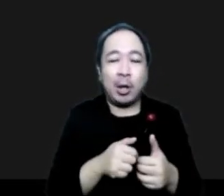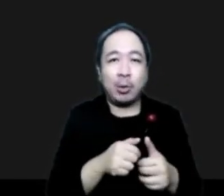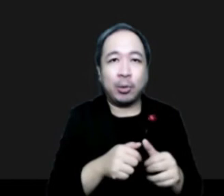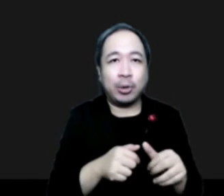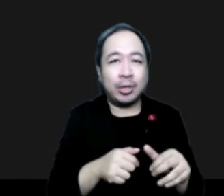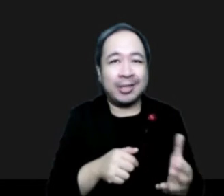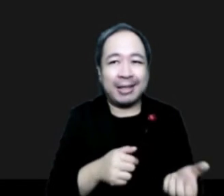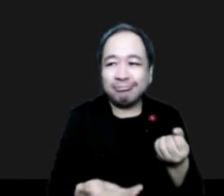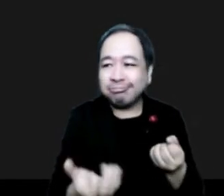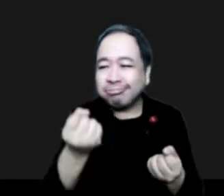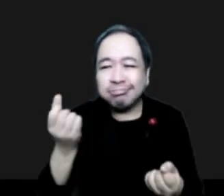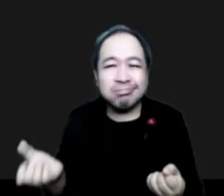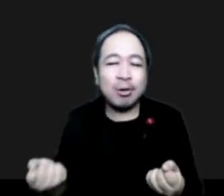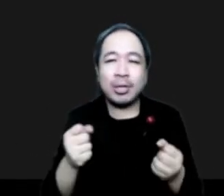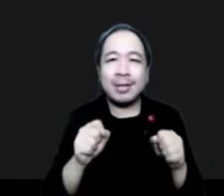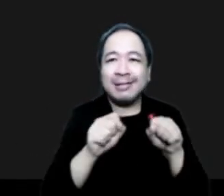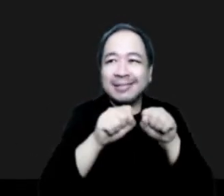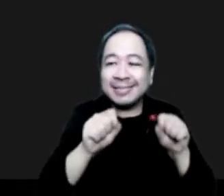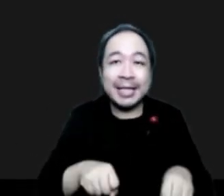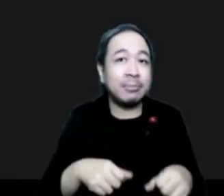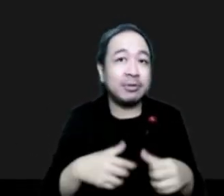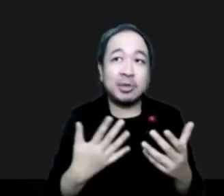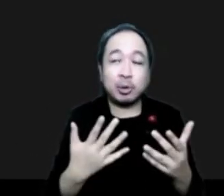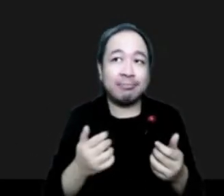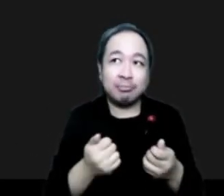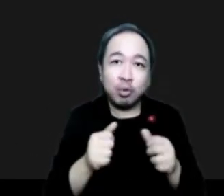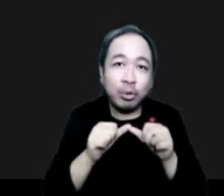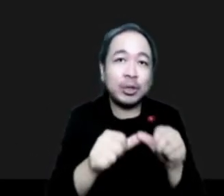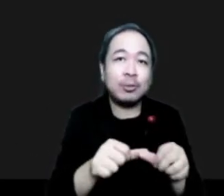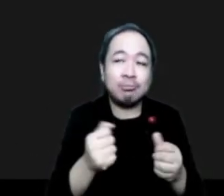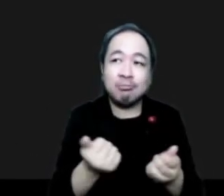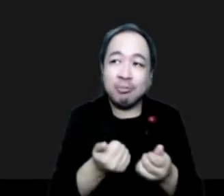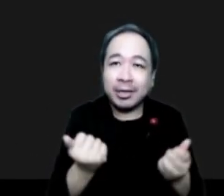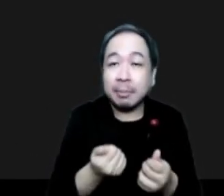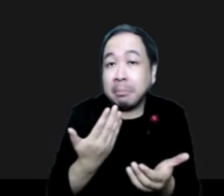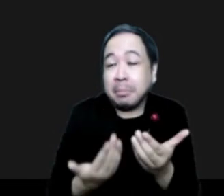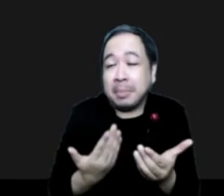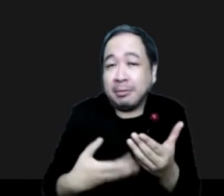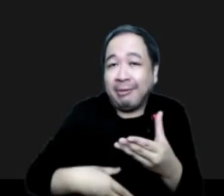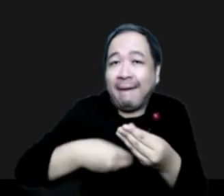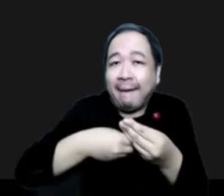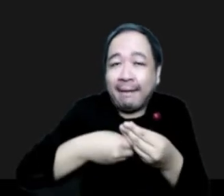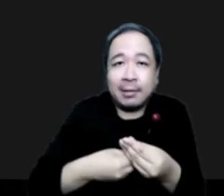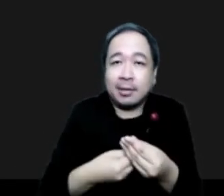mismo innovar con nuevos productos como ya lo decía y que realmente este sistema regional de